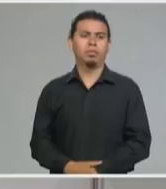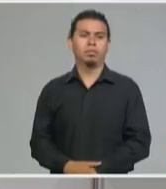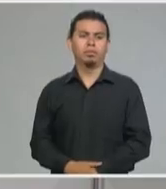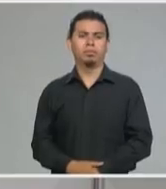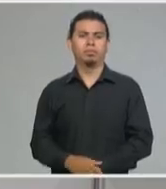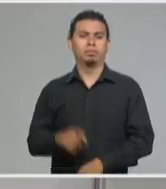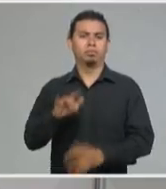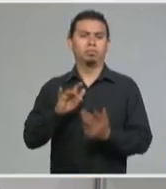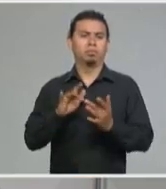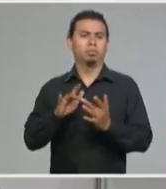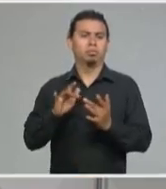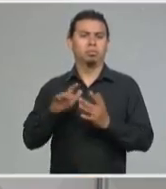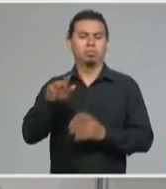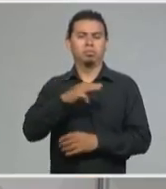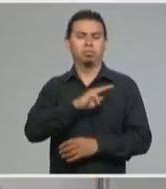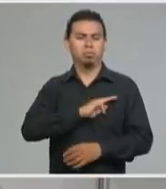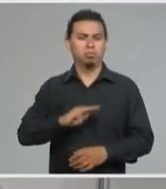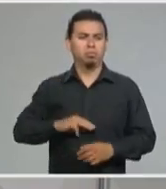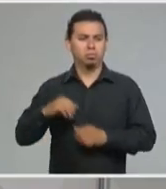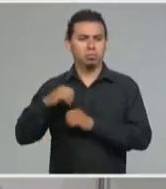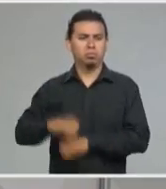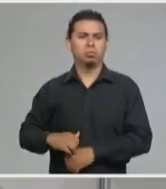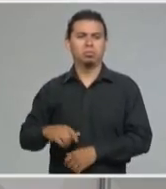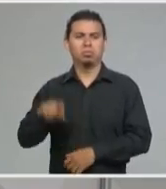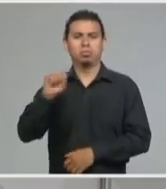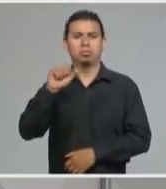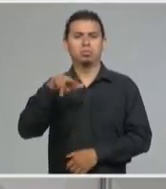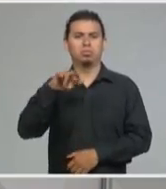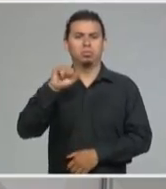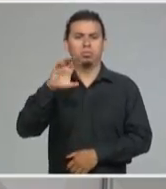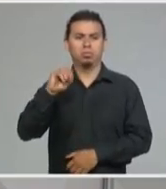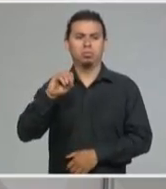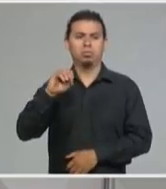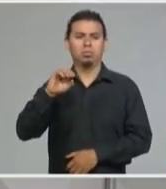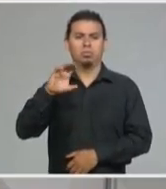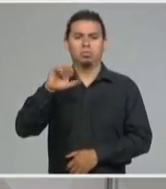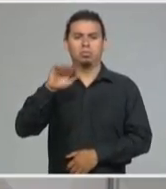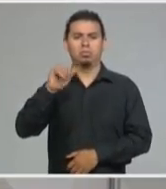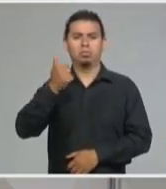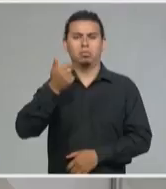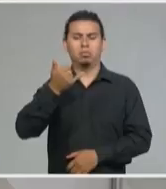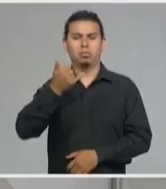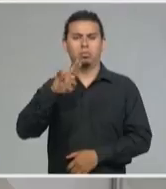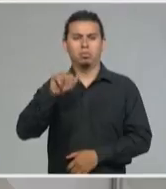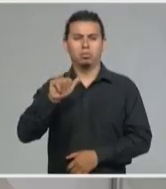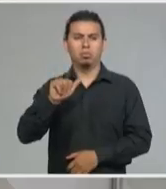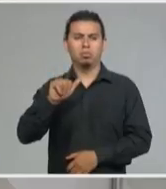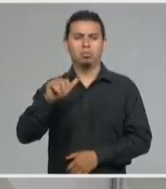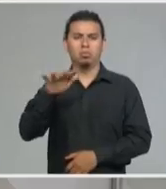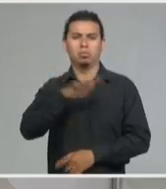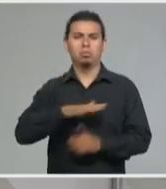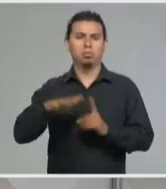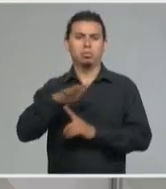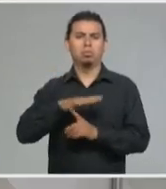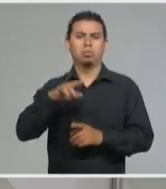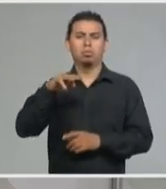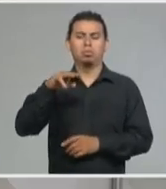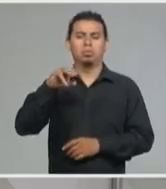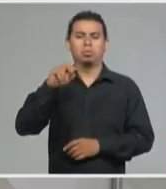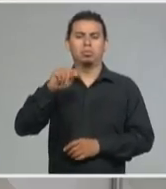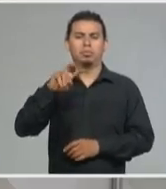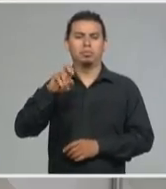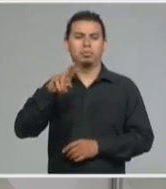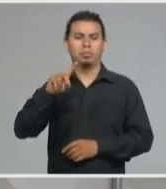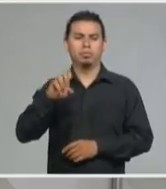hicimos contacto con autoridades municipales de la localidad de San Francisco Caballúa. Pertenecen a la localidad de San Antonio Monteverde